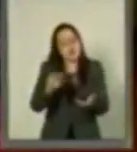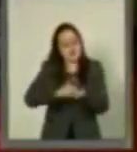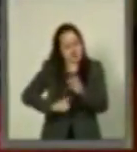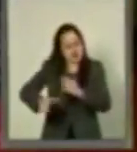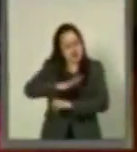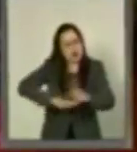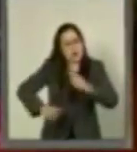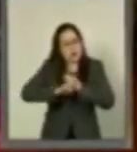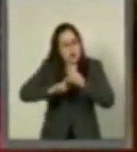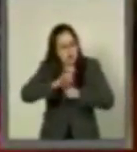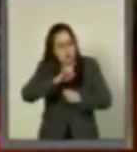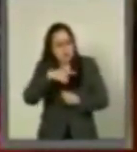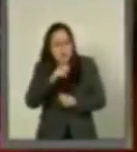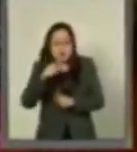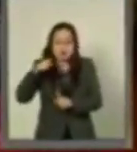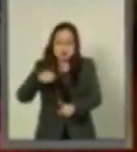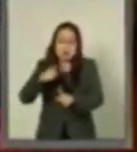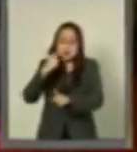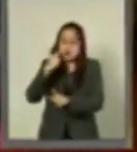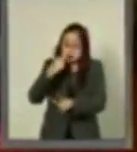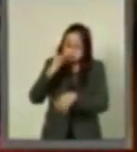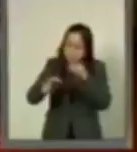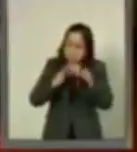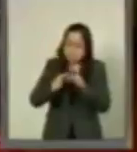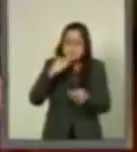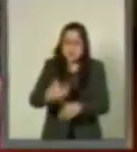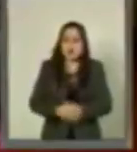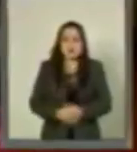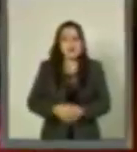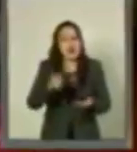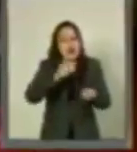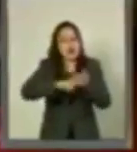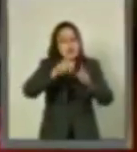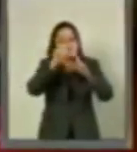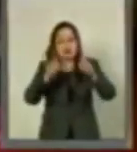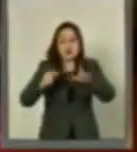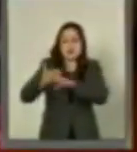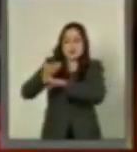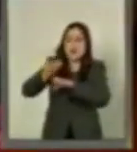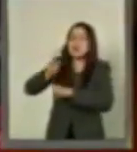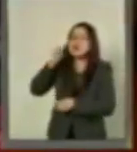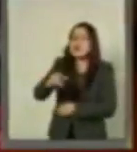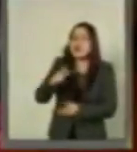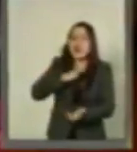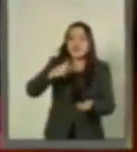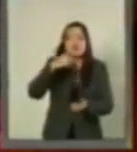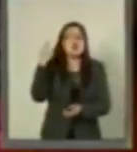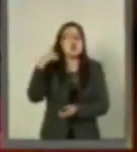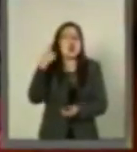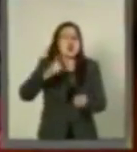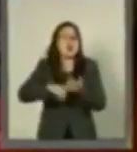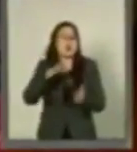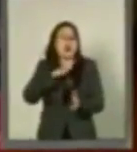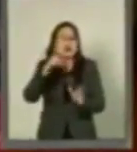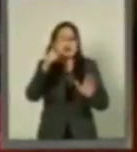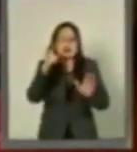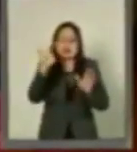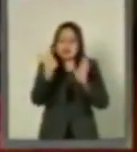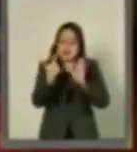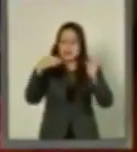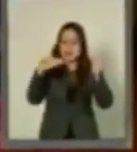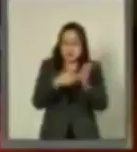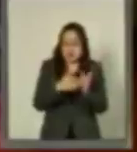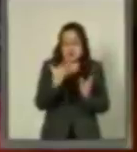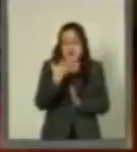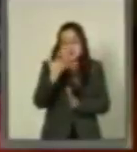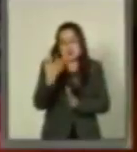que se presenta. ¿Qué es más difícil en las entidades? Sí, senador, Durango tiene 7.500 comunidades, y si